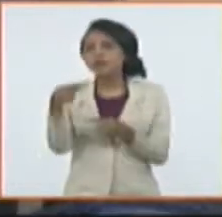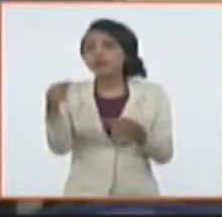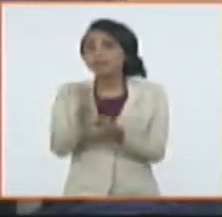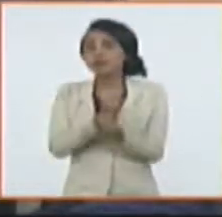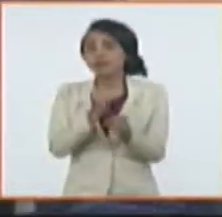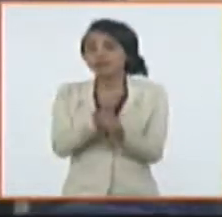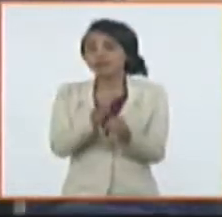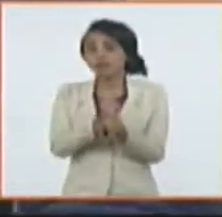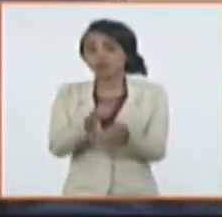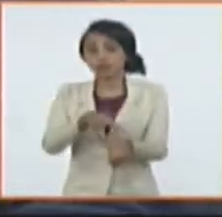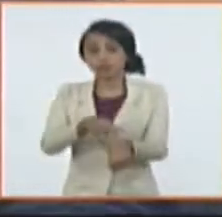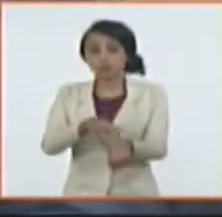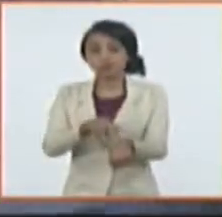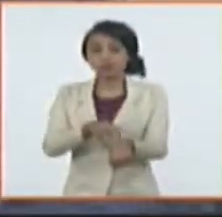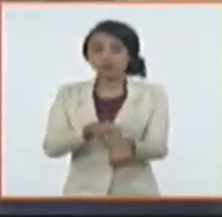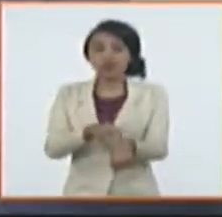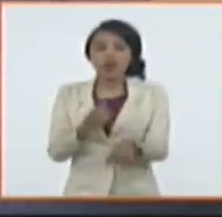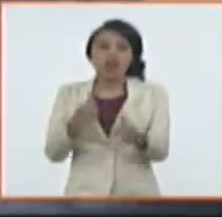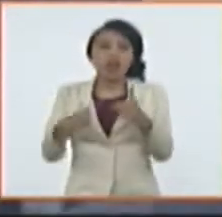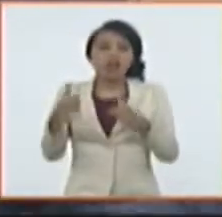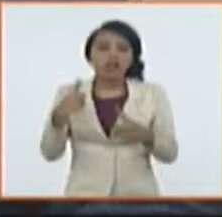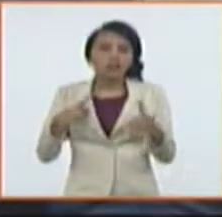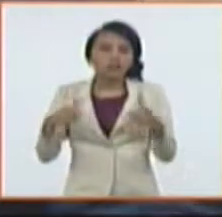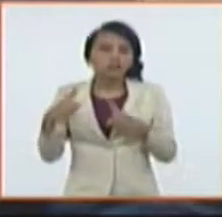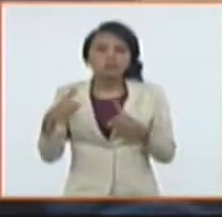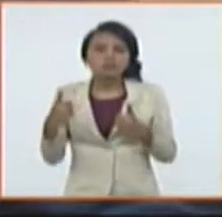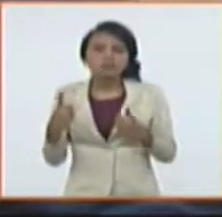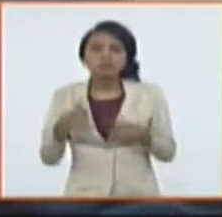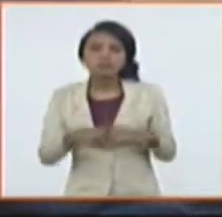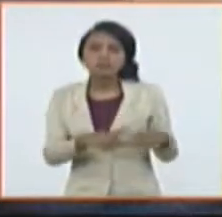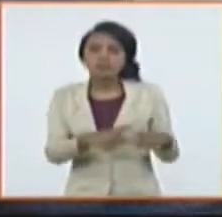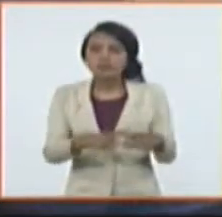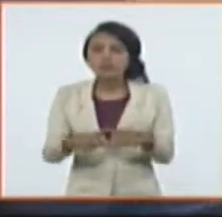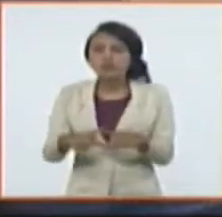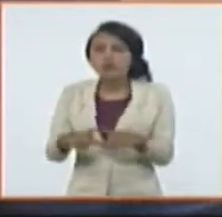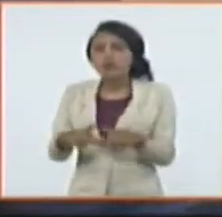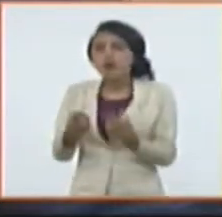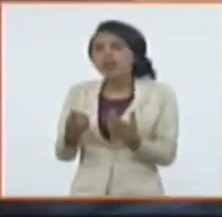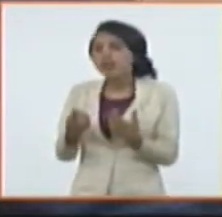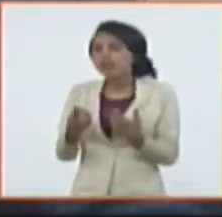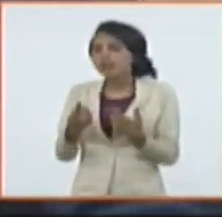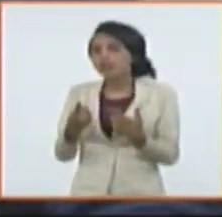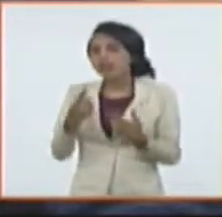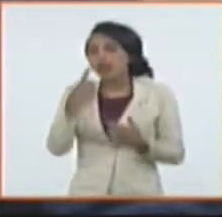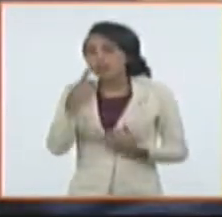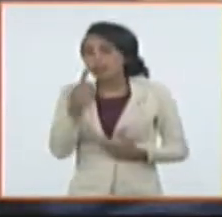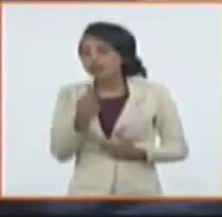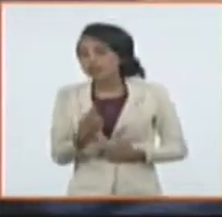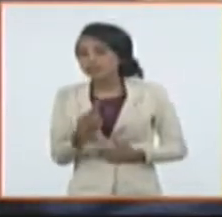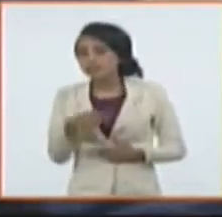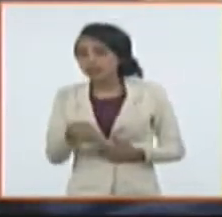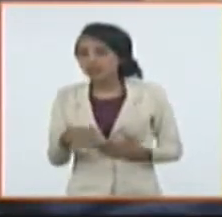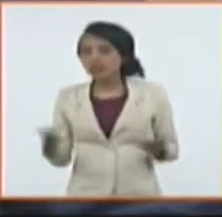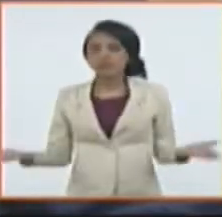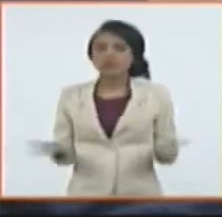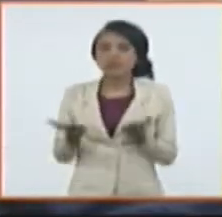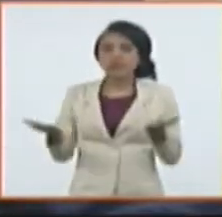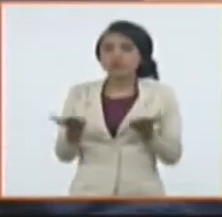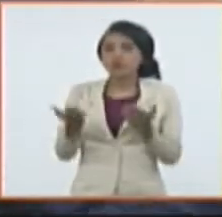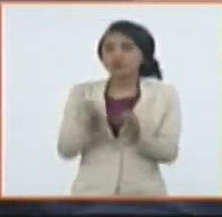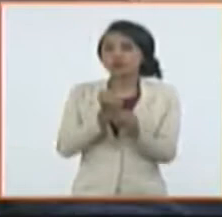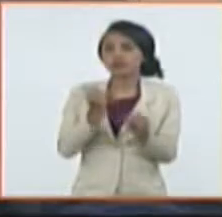y algunos elementos ya, digamos, conceptuales y prácticos en materia de desarrollo del poder popular y sobre